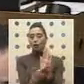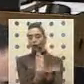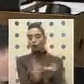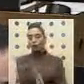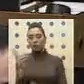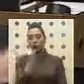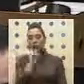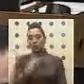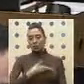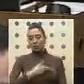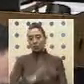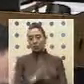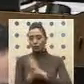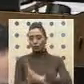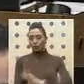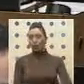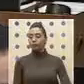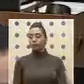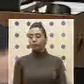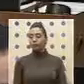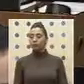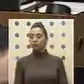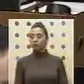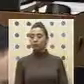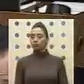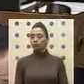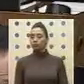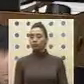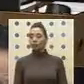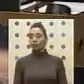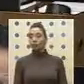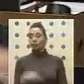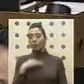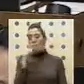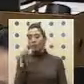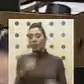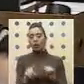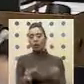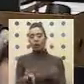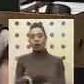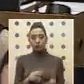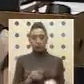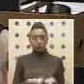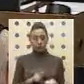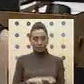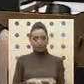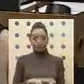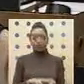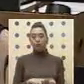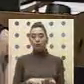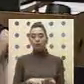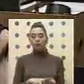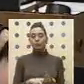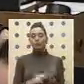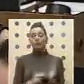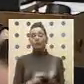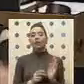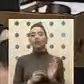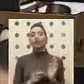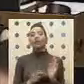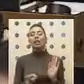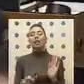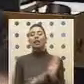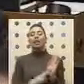tenemos. Pero yo quisiera hacer referencia a otras cosas. Es cierto que el